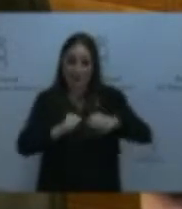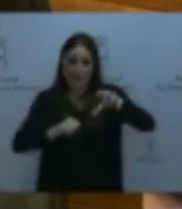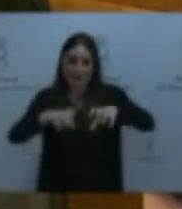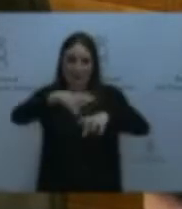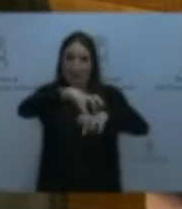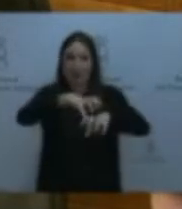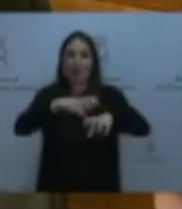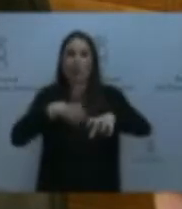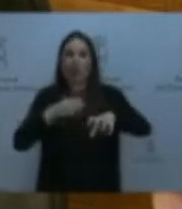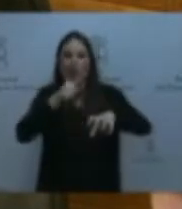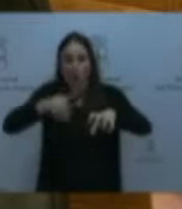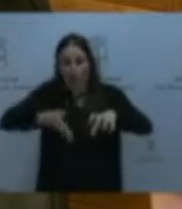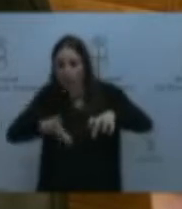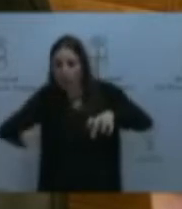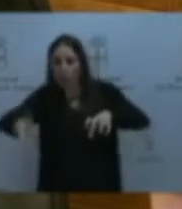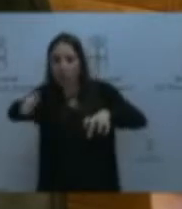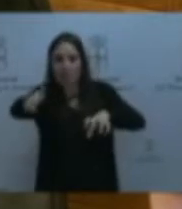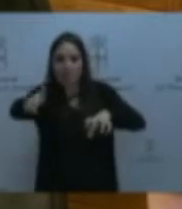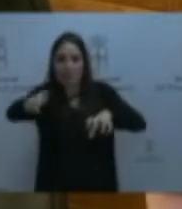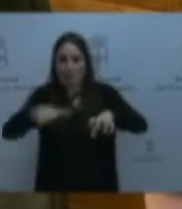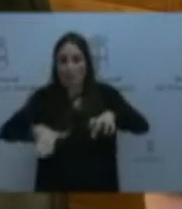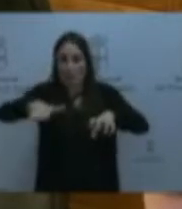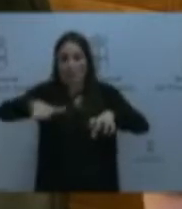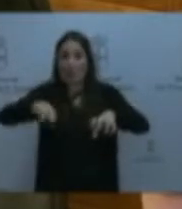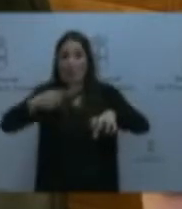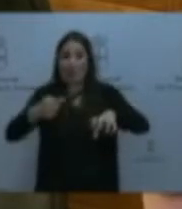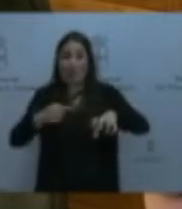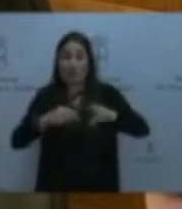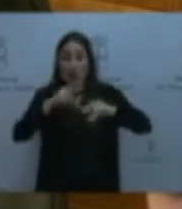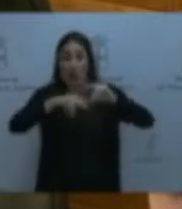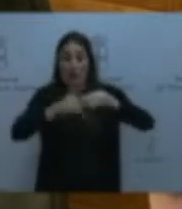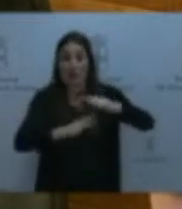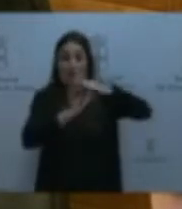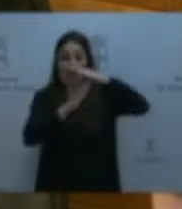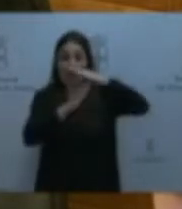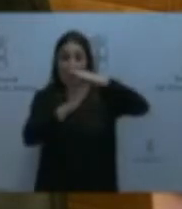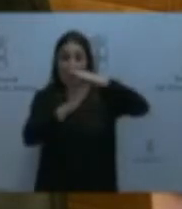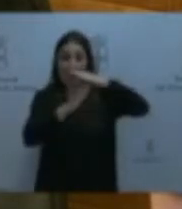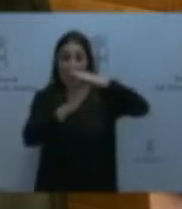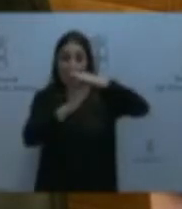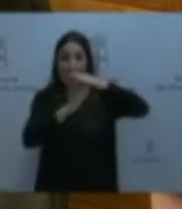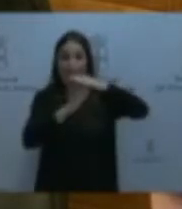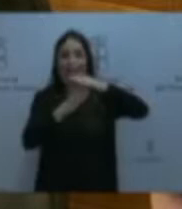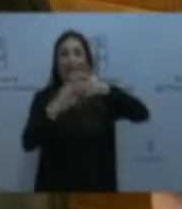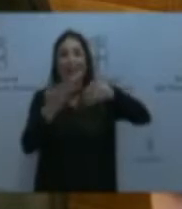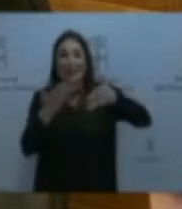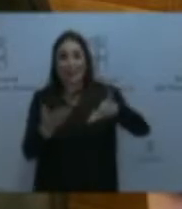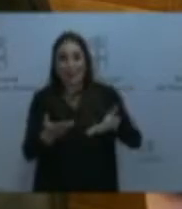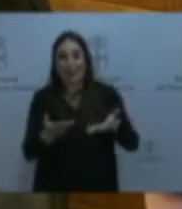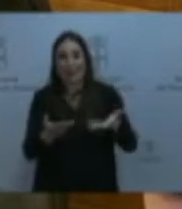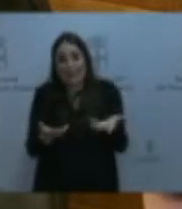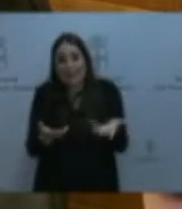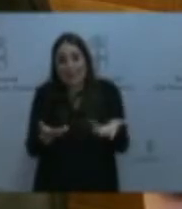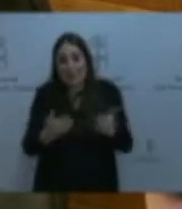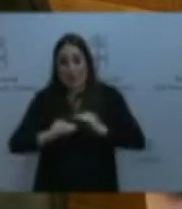agua circulara en un lateral con más caudal, pero al interrumpir las obras se acondicionaron